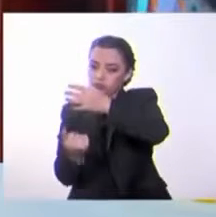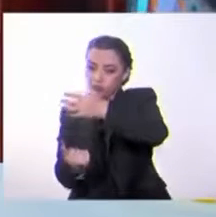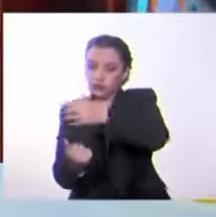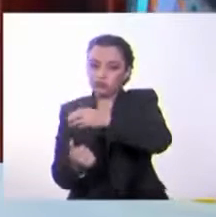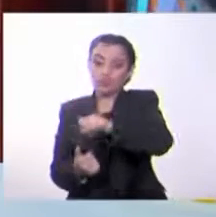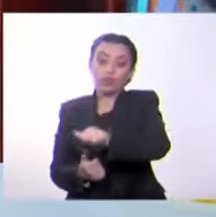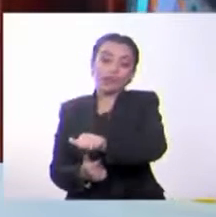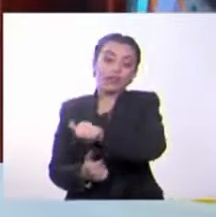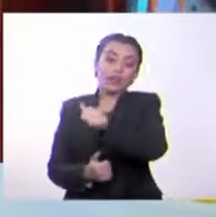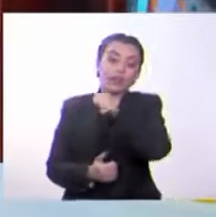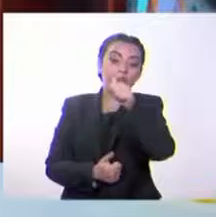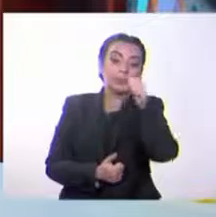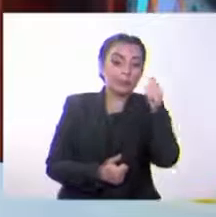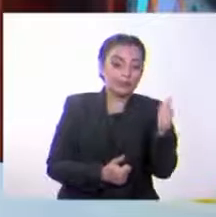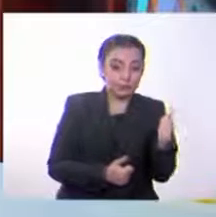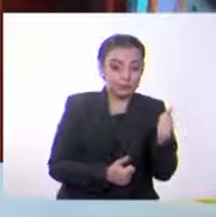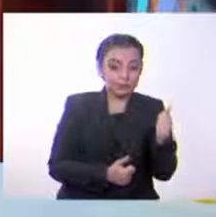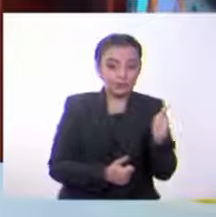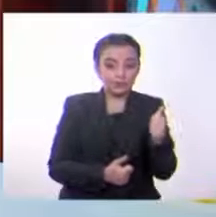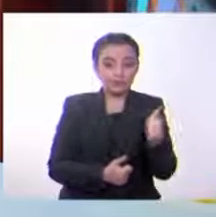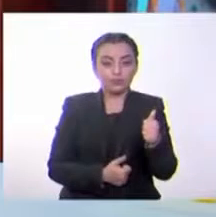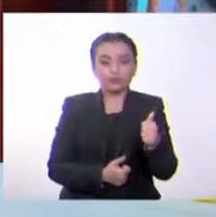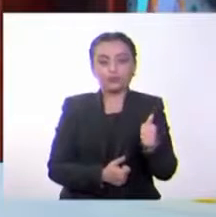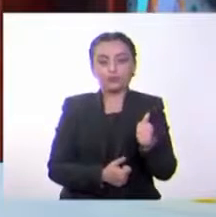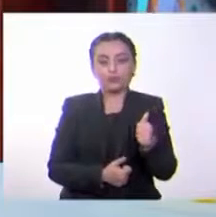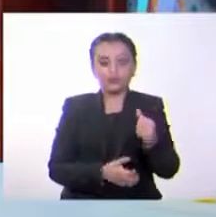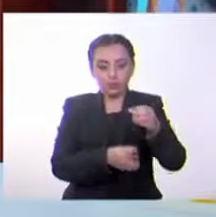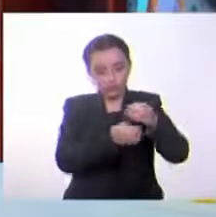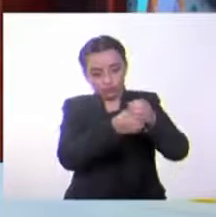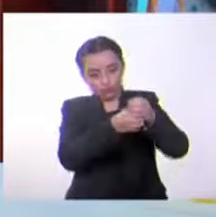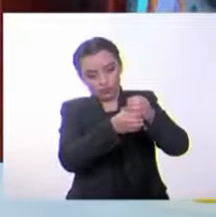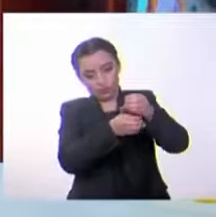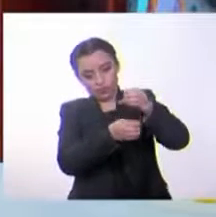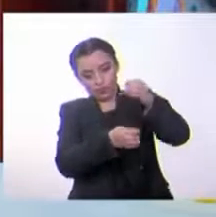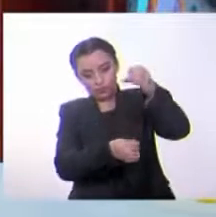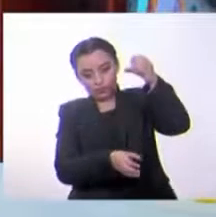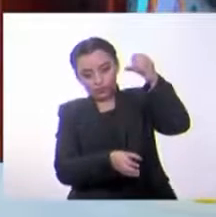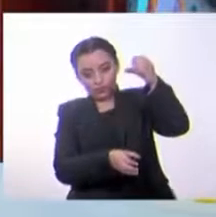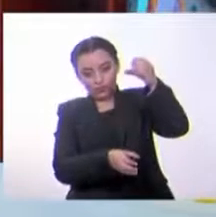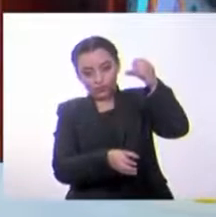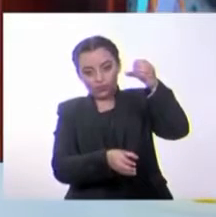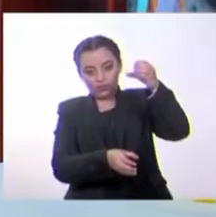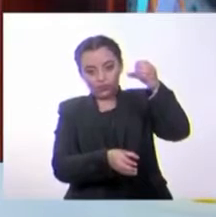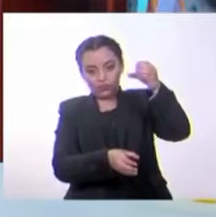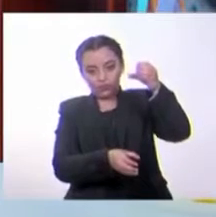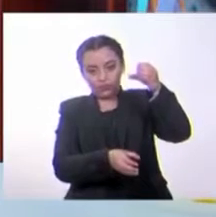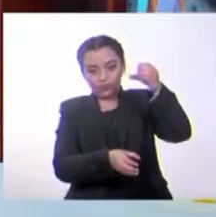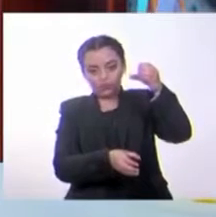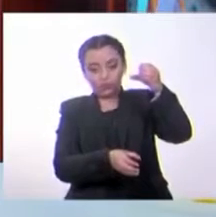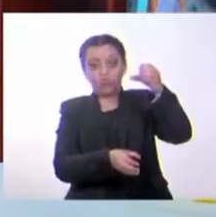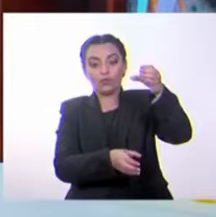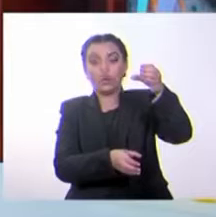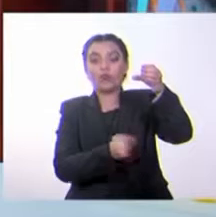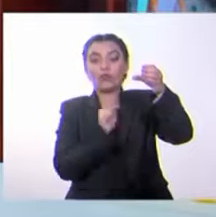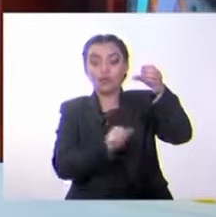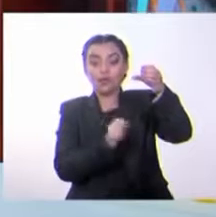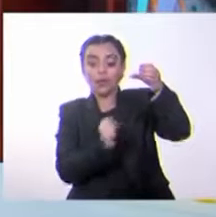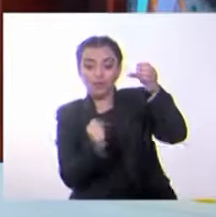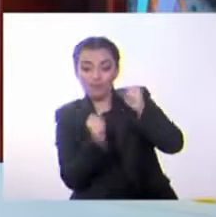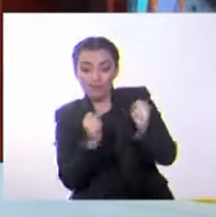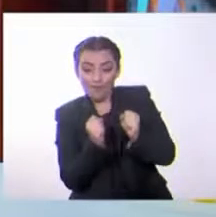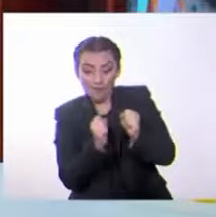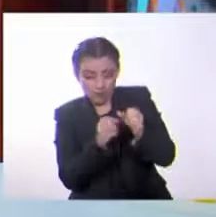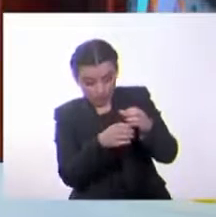cuando hicimos lo contrario? Pues bien, todavía sigue corriéndose el experimento Y como puedes notar, la parte del